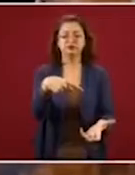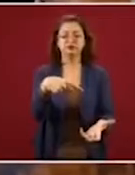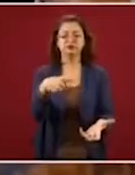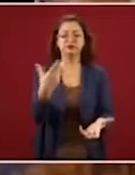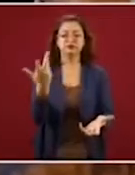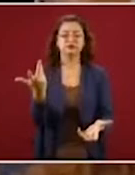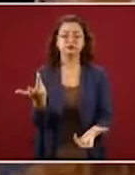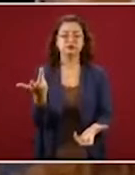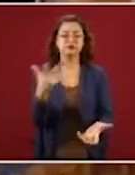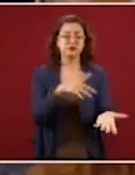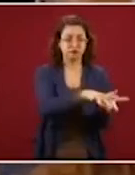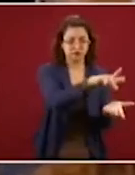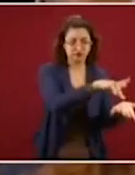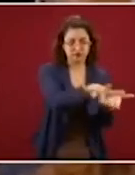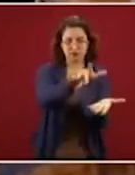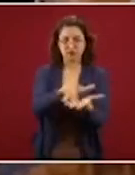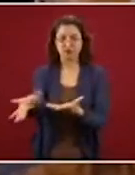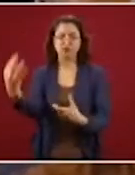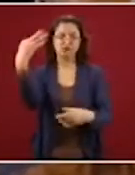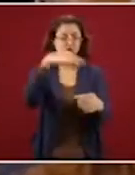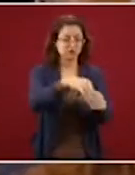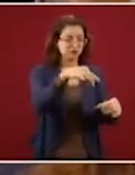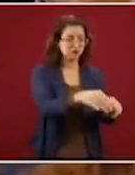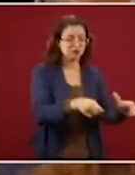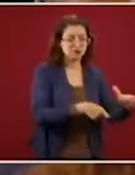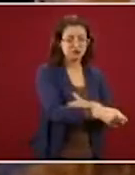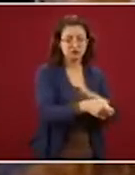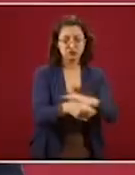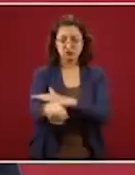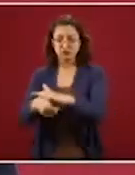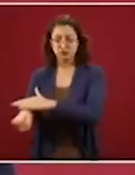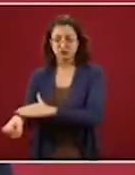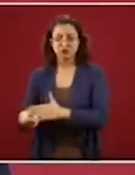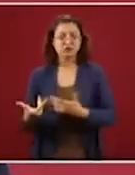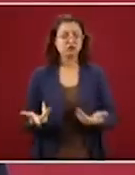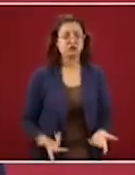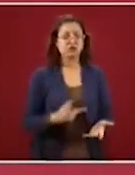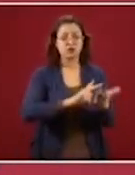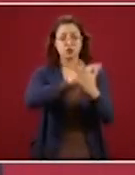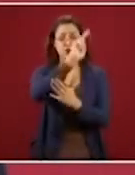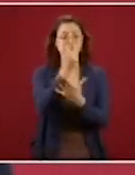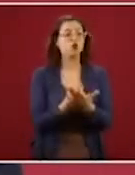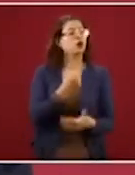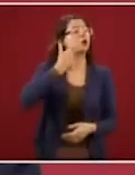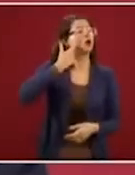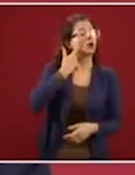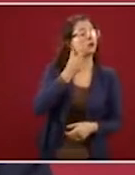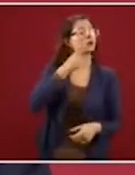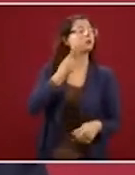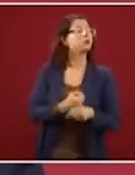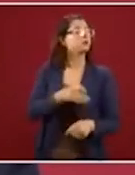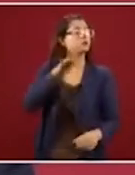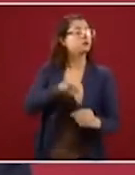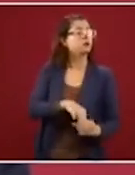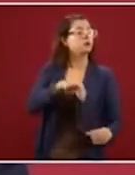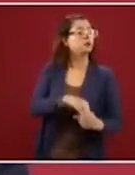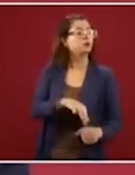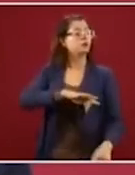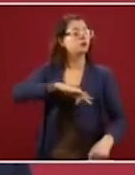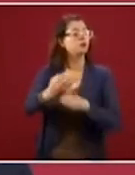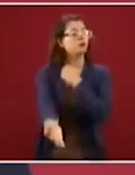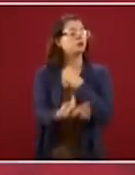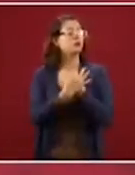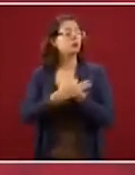que no haya compra de votos, que no se condicionen los programas sociales